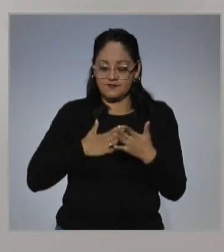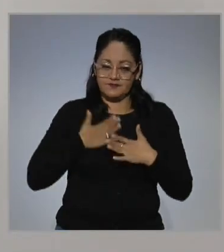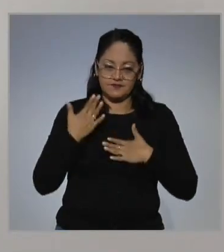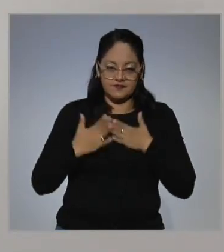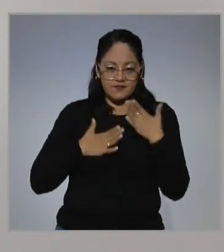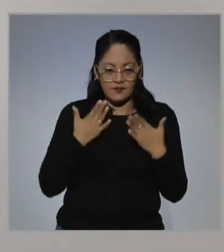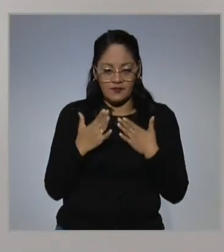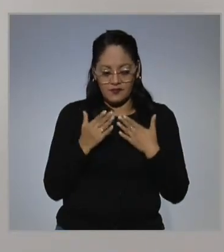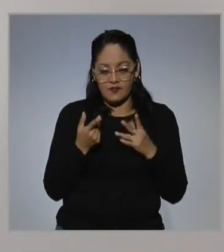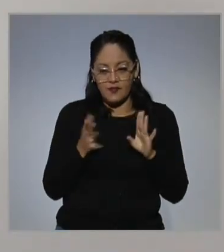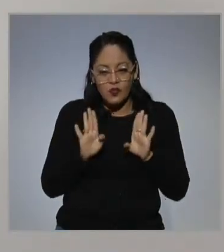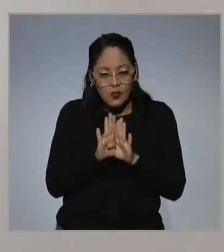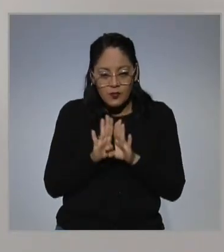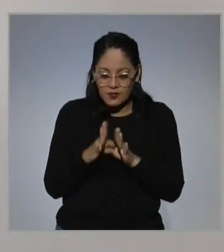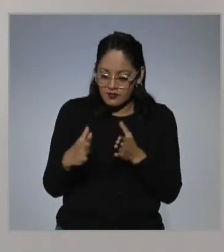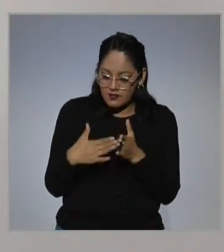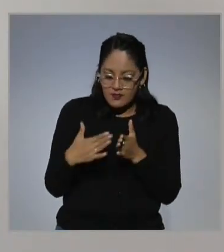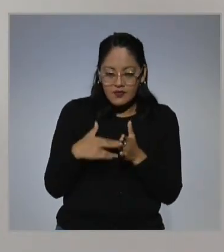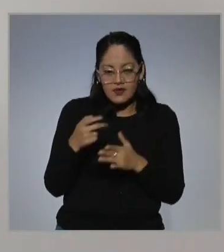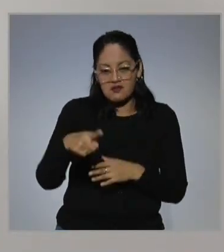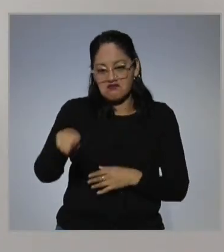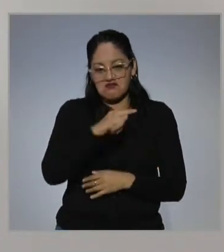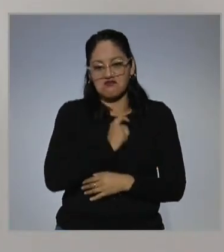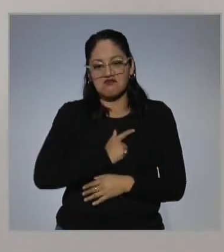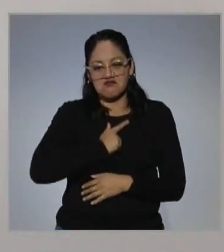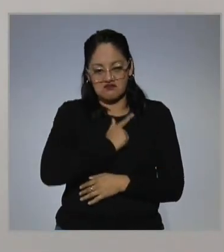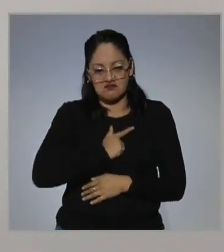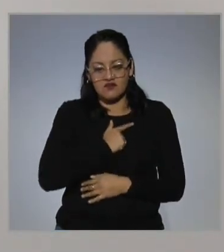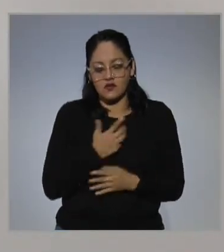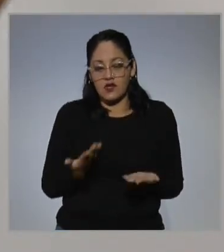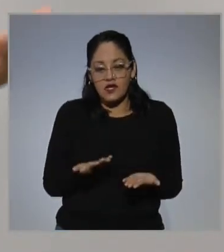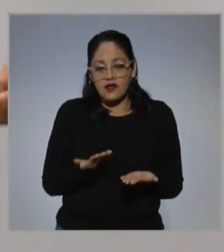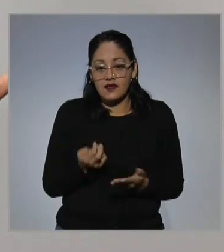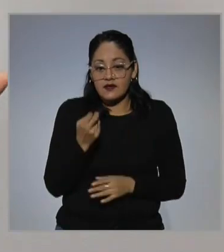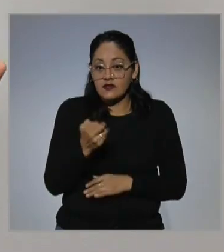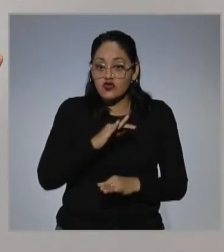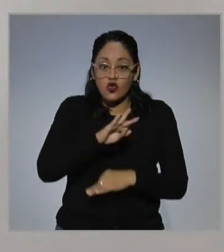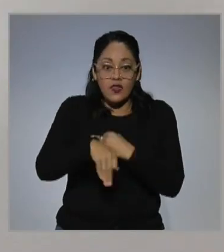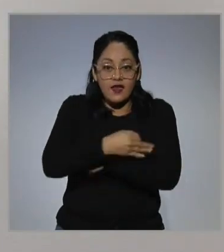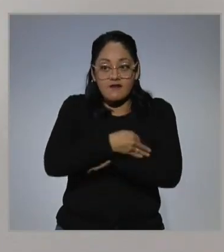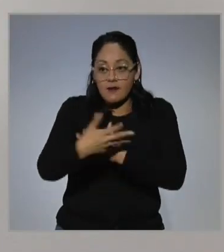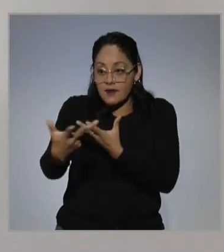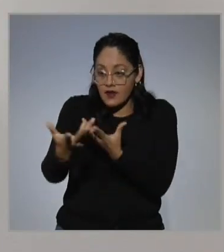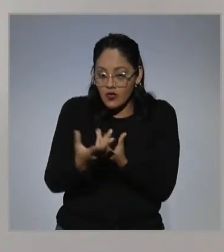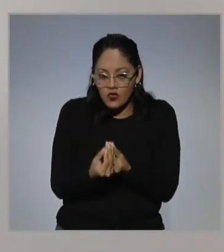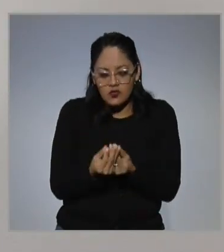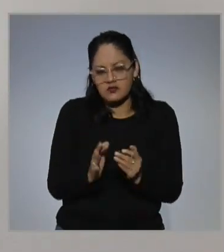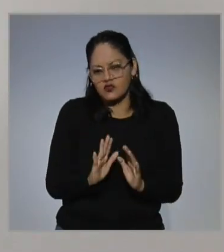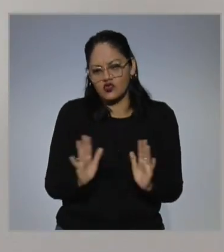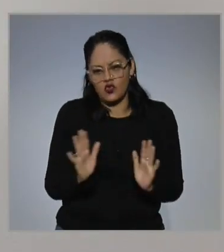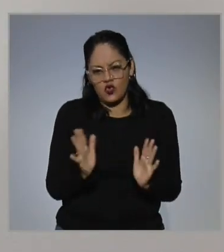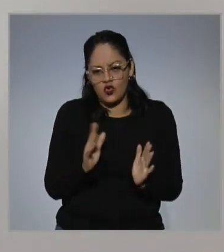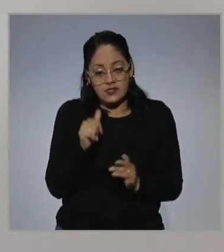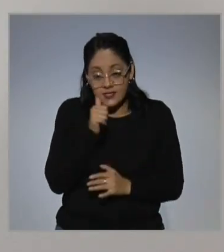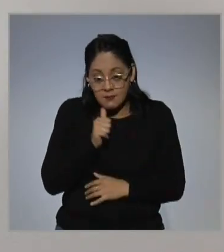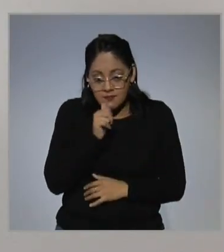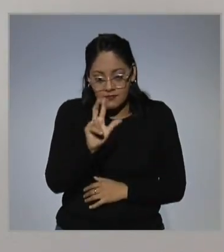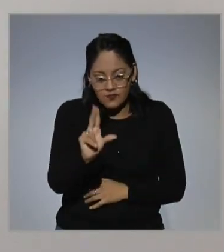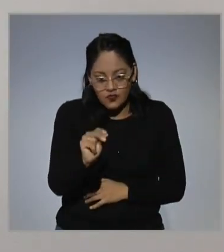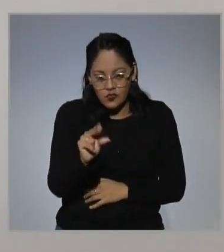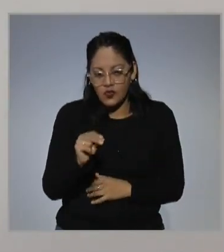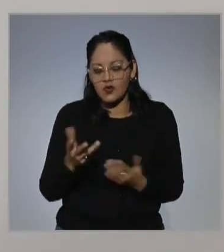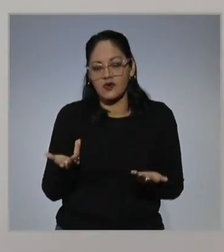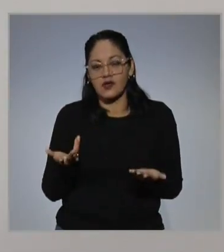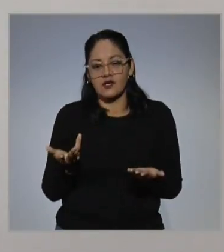regocijar a partir de la gastronomía que les gustaba, ¿no? No se trae a toda la familia, no siempre. Puede